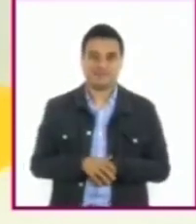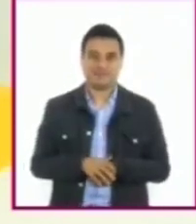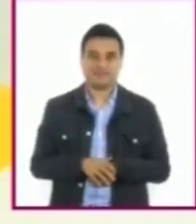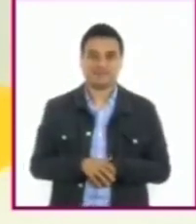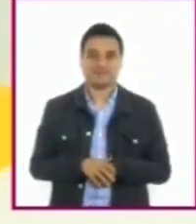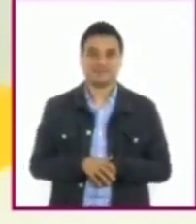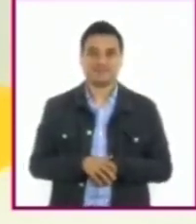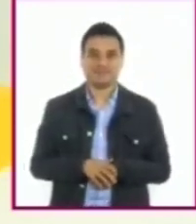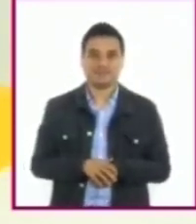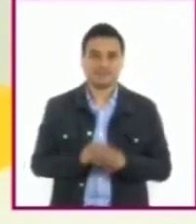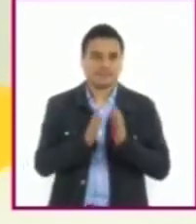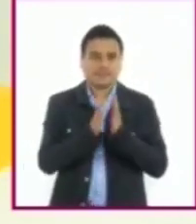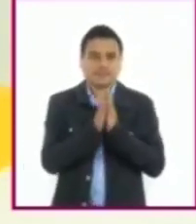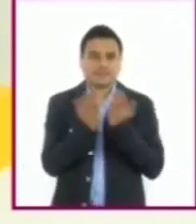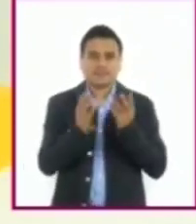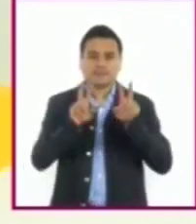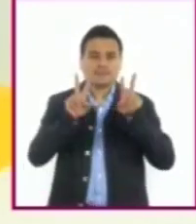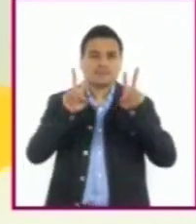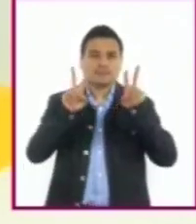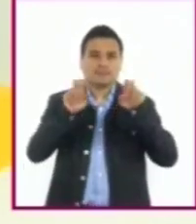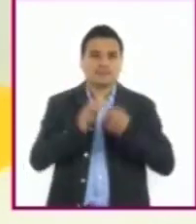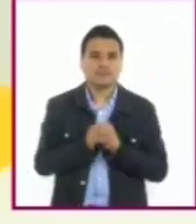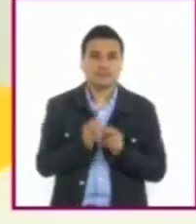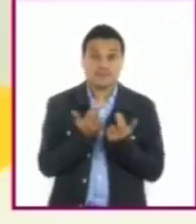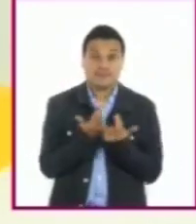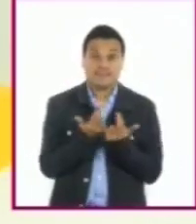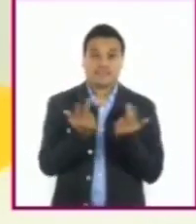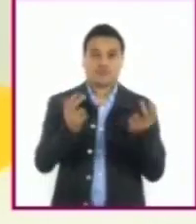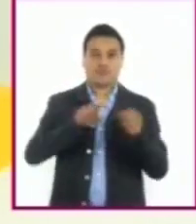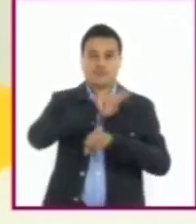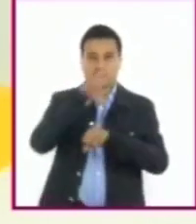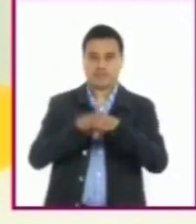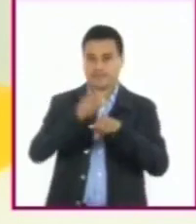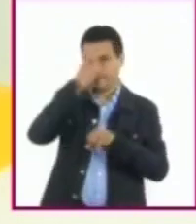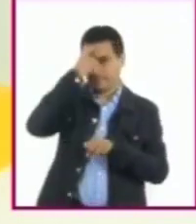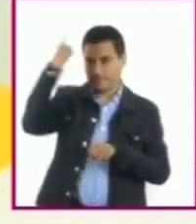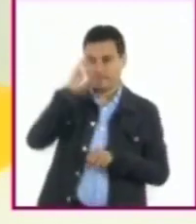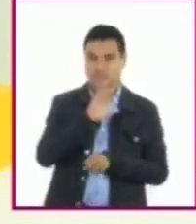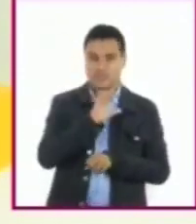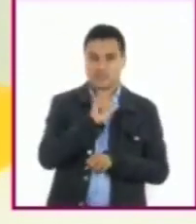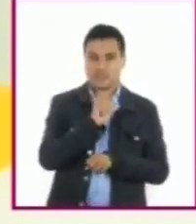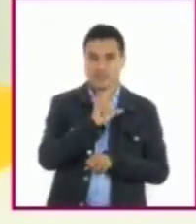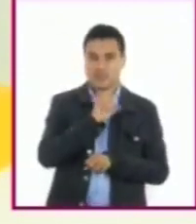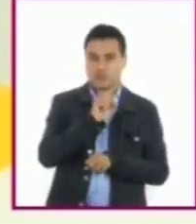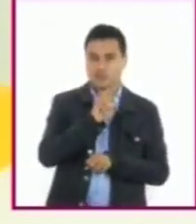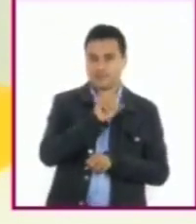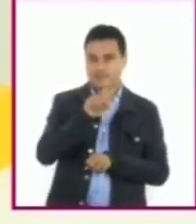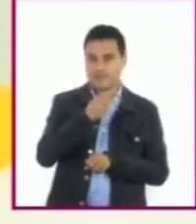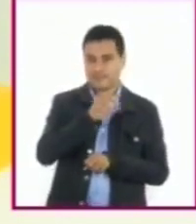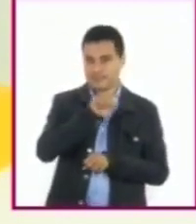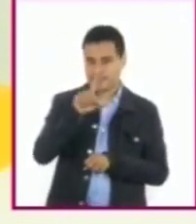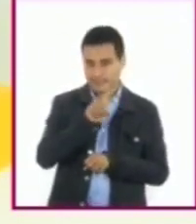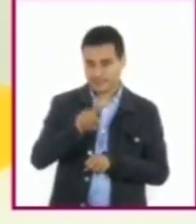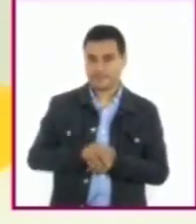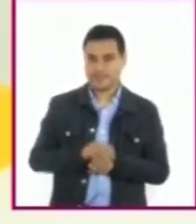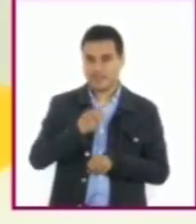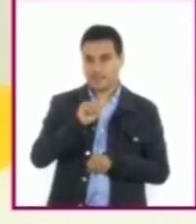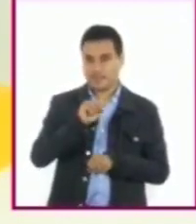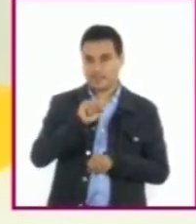Libro La destrucción de la naturaleza, de los autores Carlos Vázquez Yáñez y Alma Orozco Segovia.